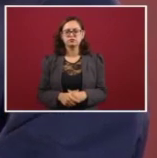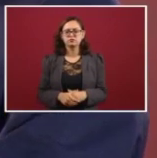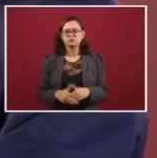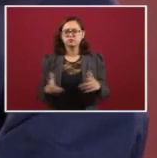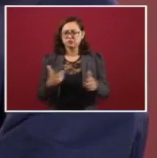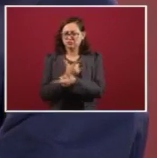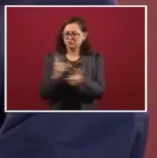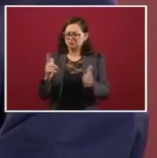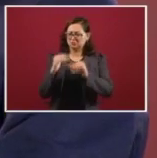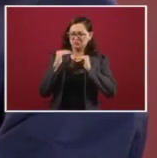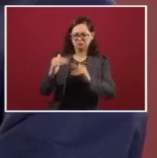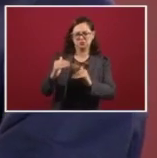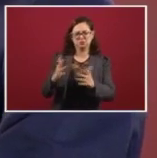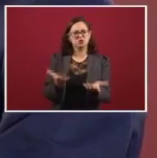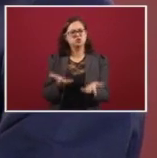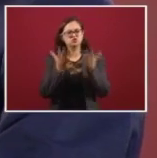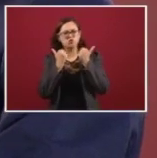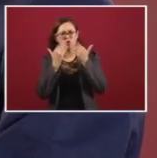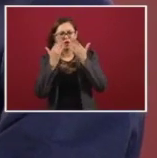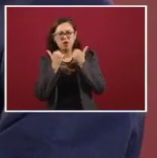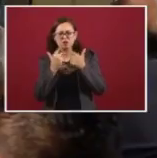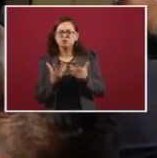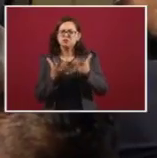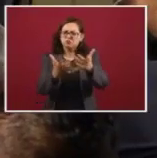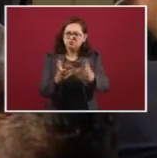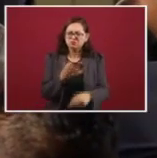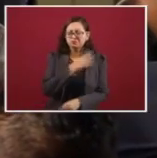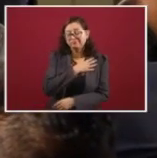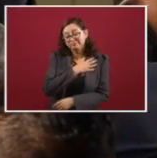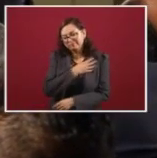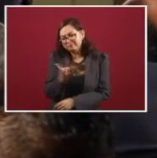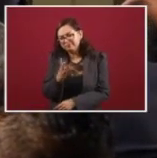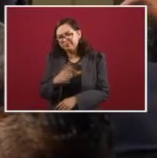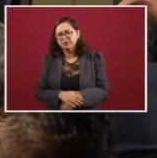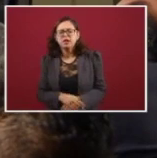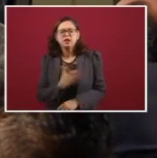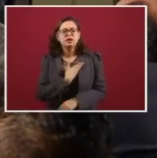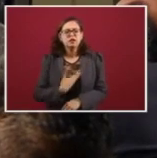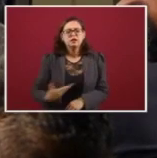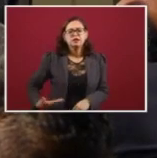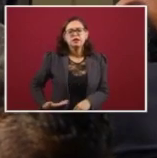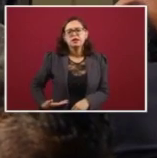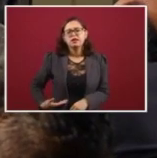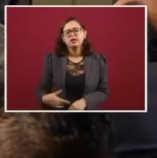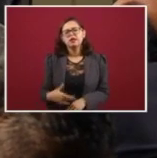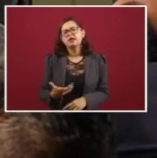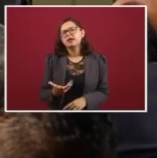limitaciones la libertad. Bueno, presidente, y en el mismo contexto,